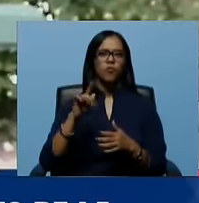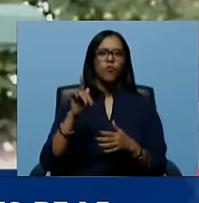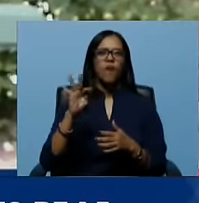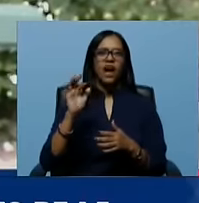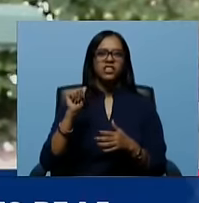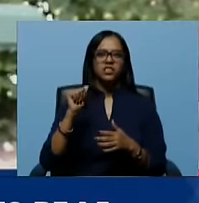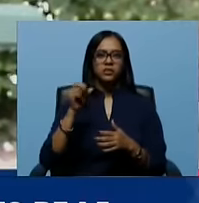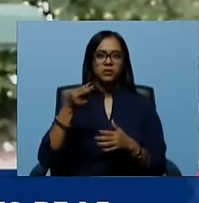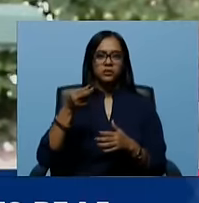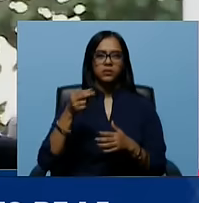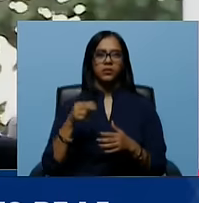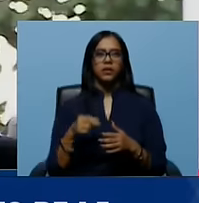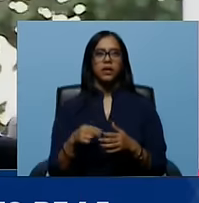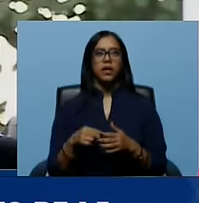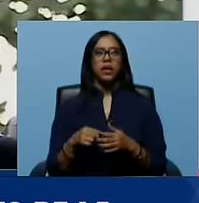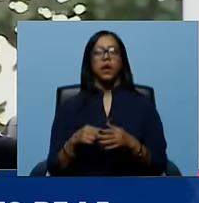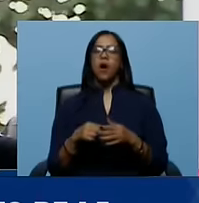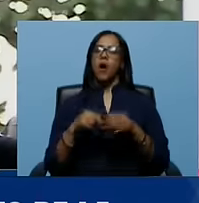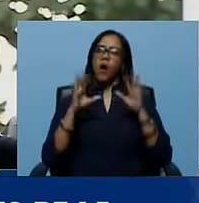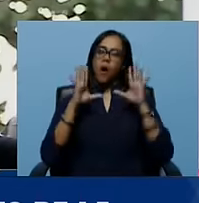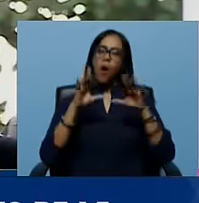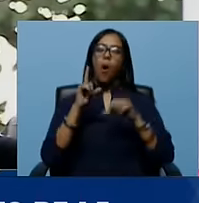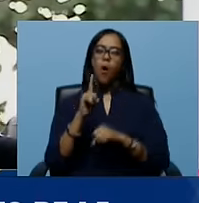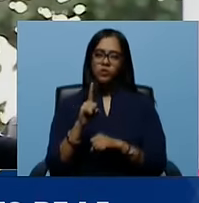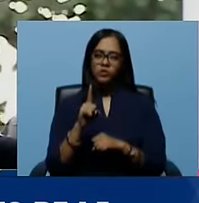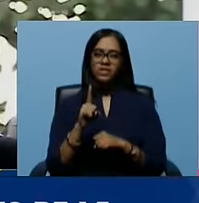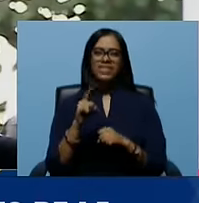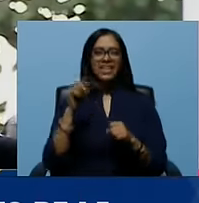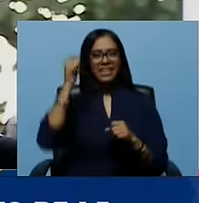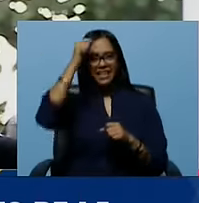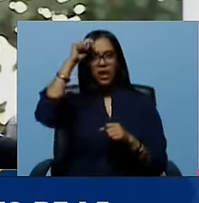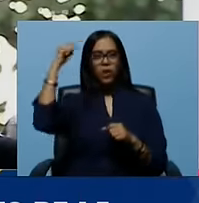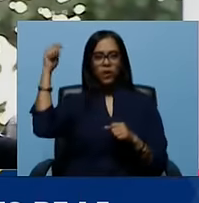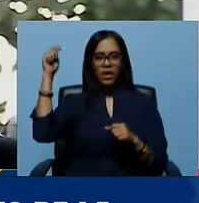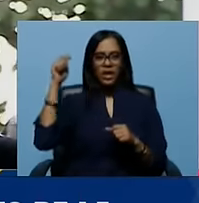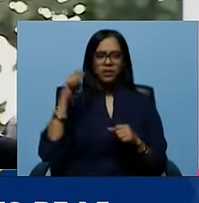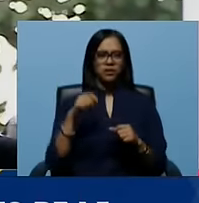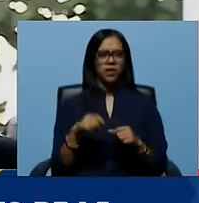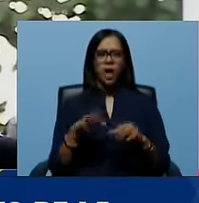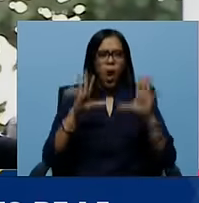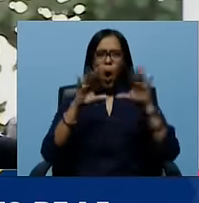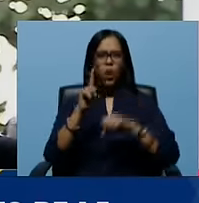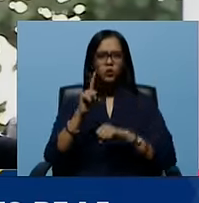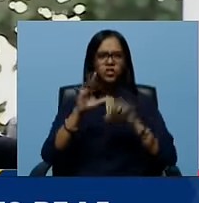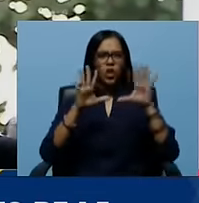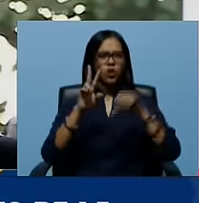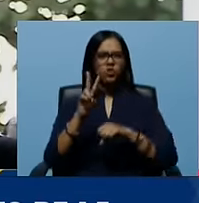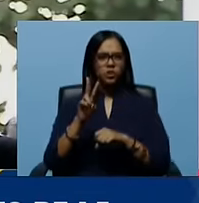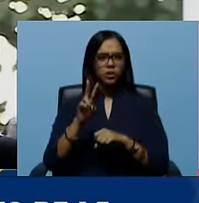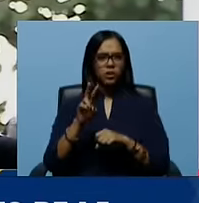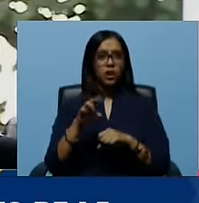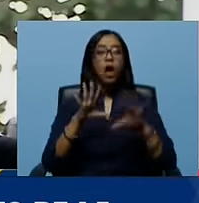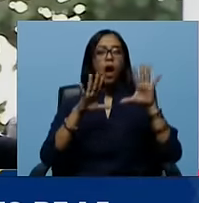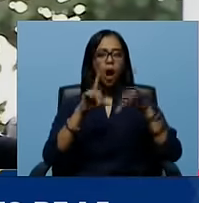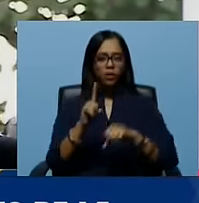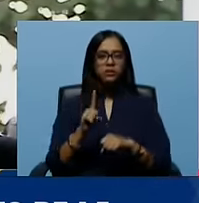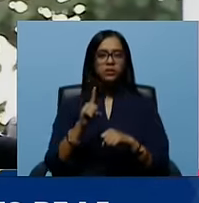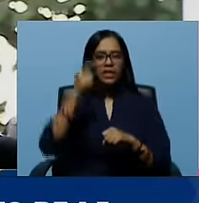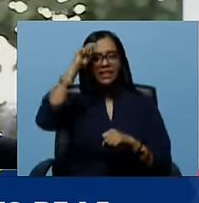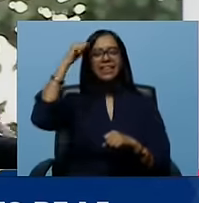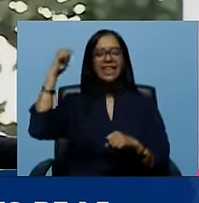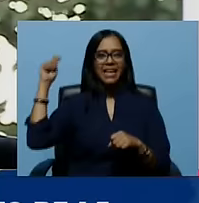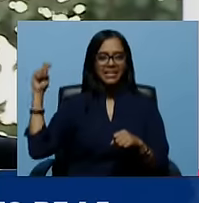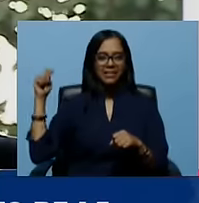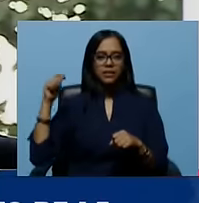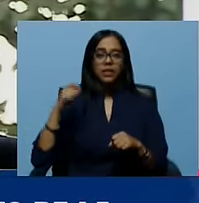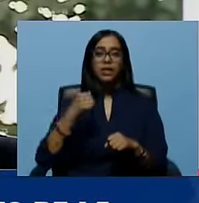Escritos 11 tesis sobre Feuerbach. ¿11 o 12? 11. Y la tesis número